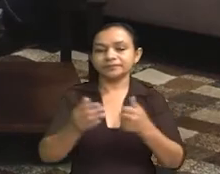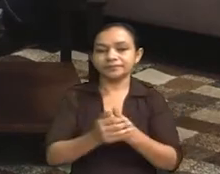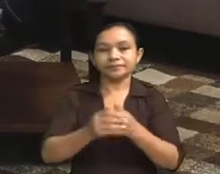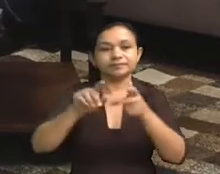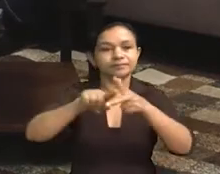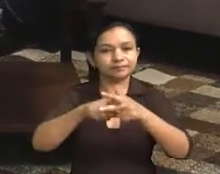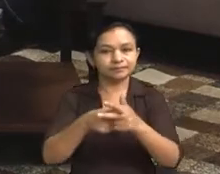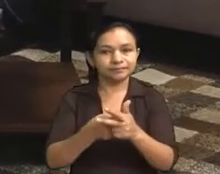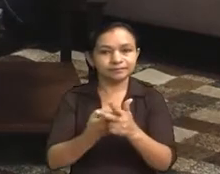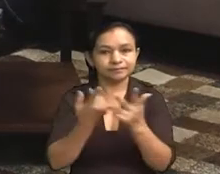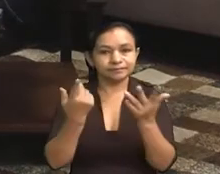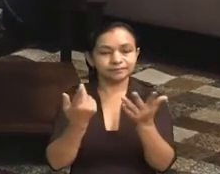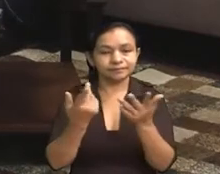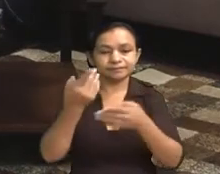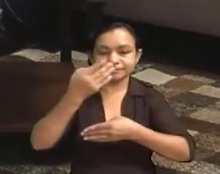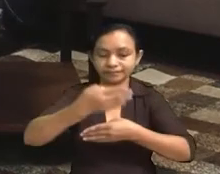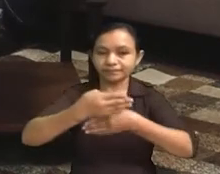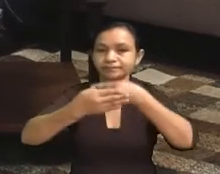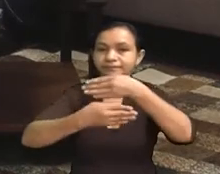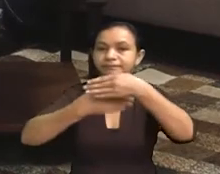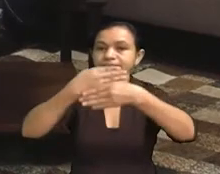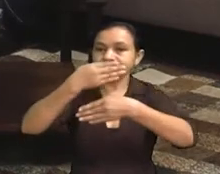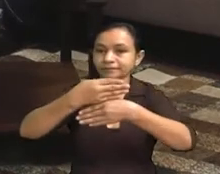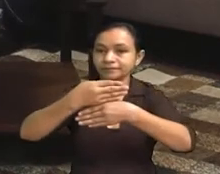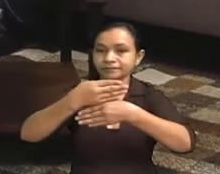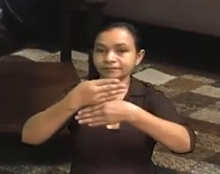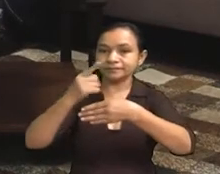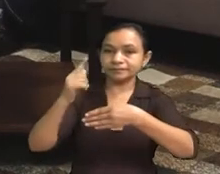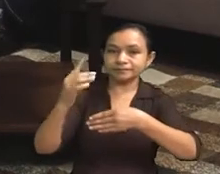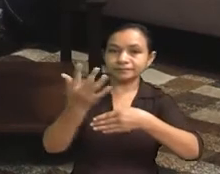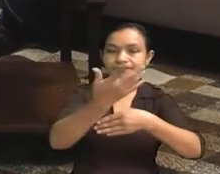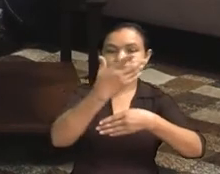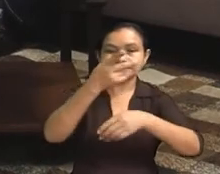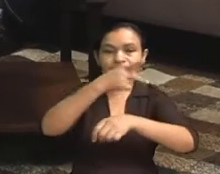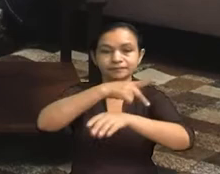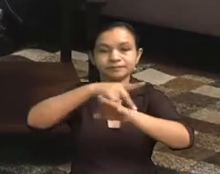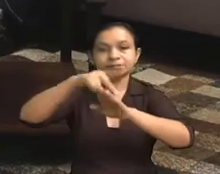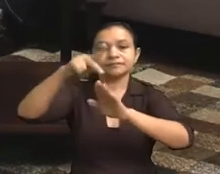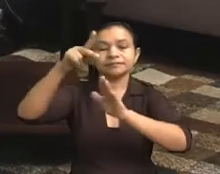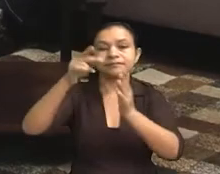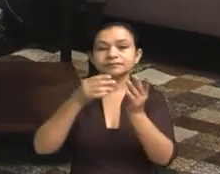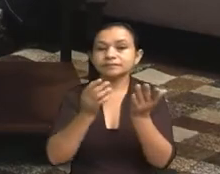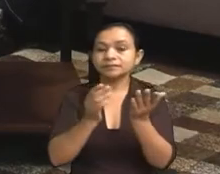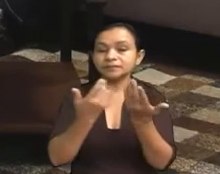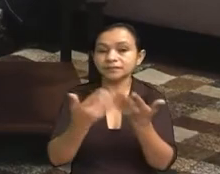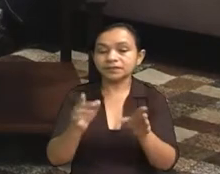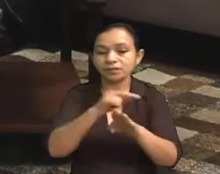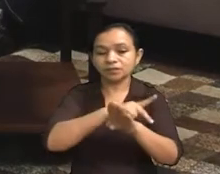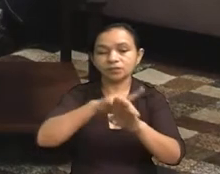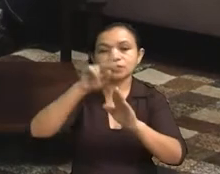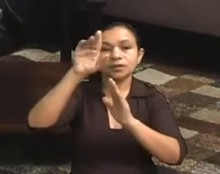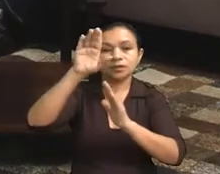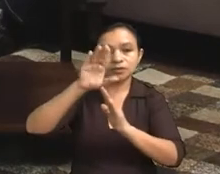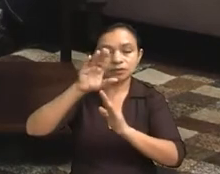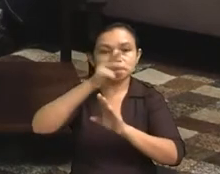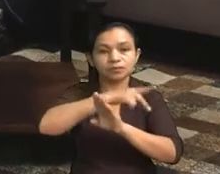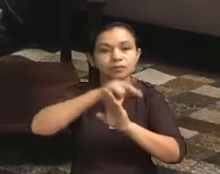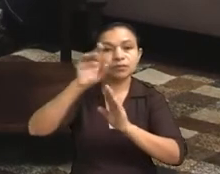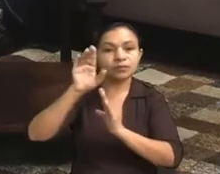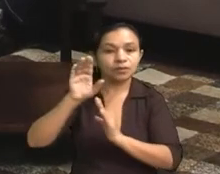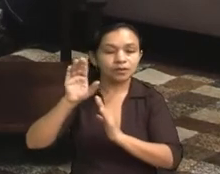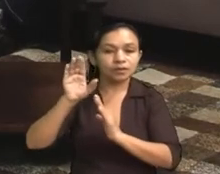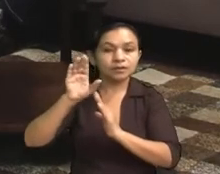arrancar la reconstrucción, la rehabilitación total del puerto de Corinto, ¿verdad? Que ya están los recursos aprobados